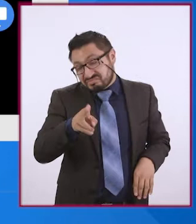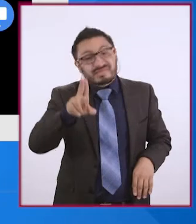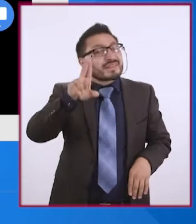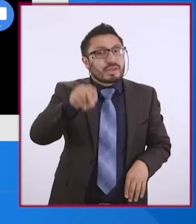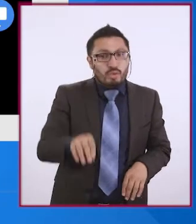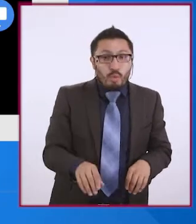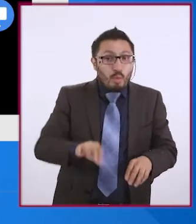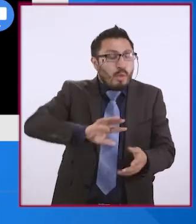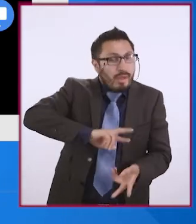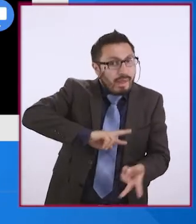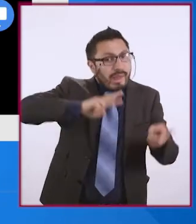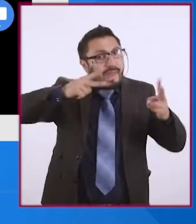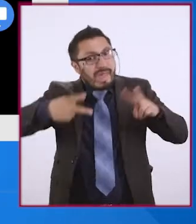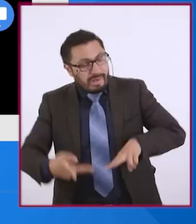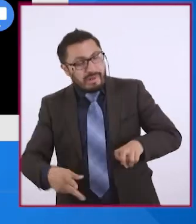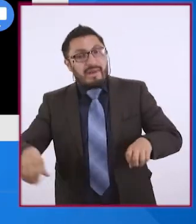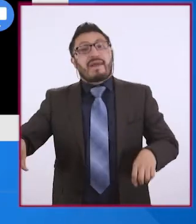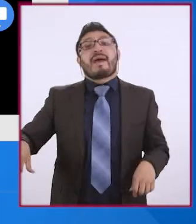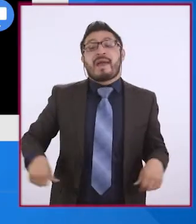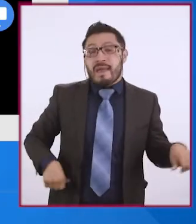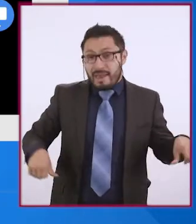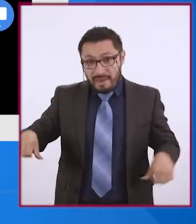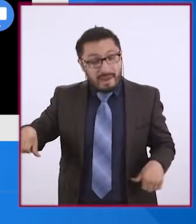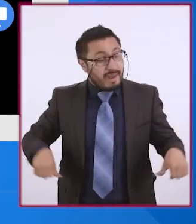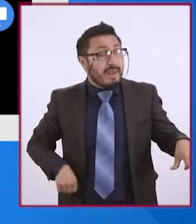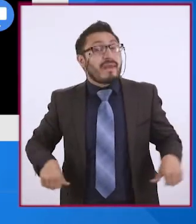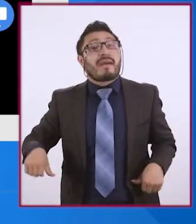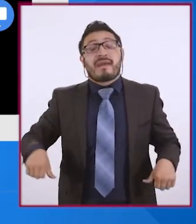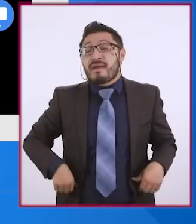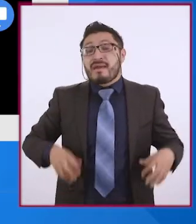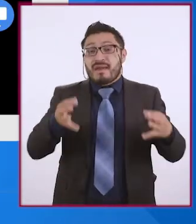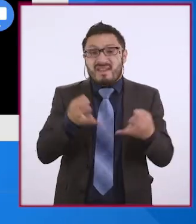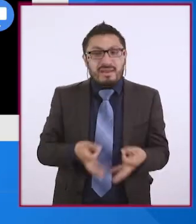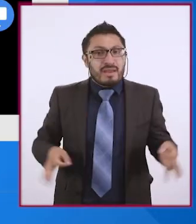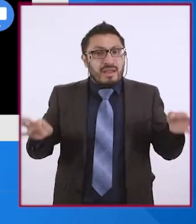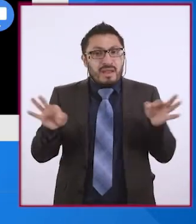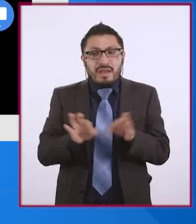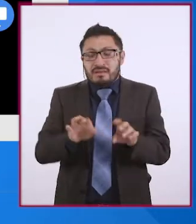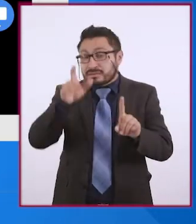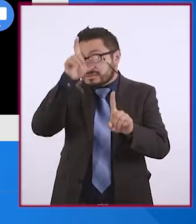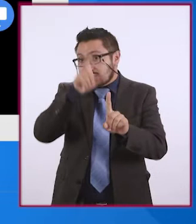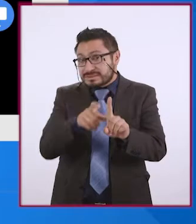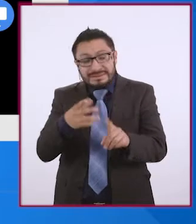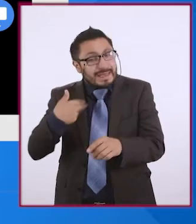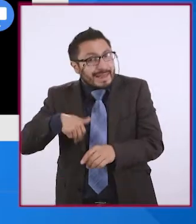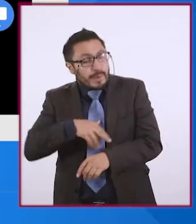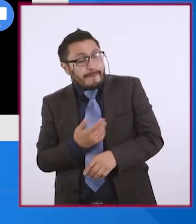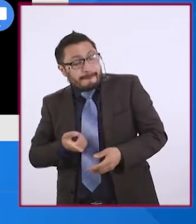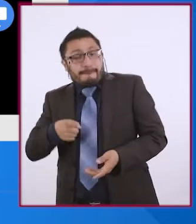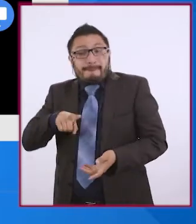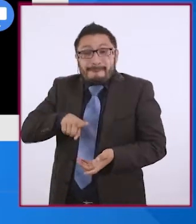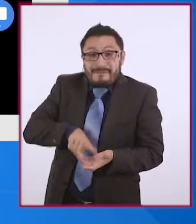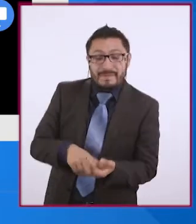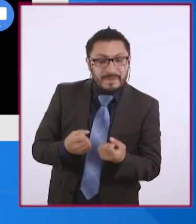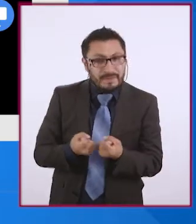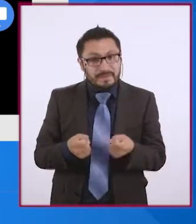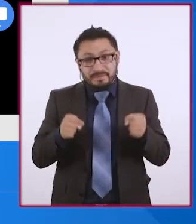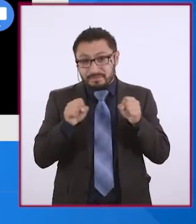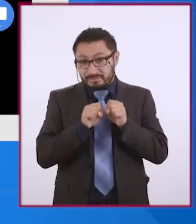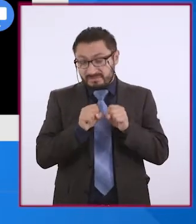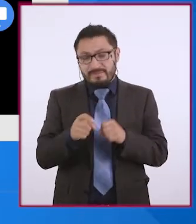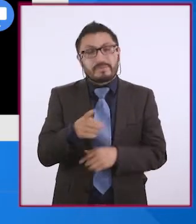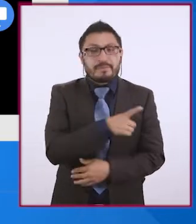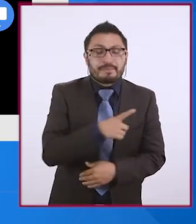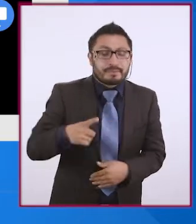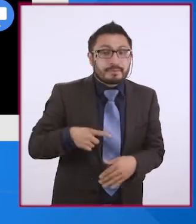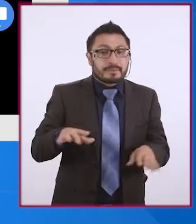de las actividades esenciales que nos caracterizan como miembros de una sociedad. Tenemos que cambiar